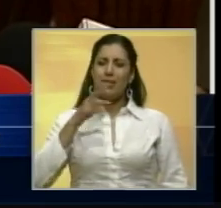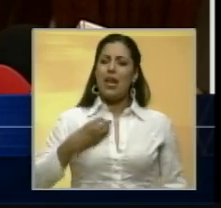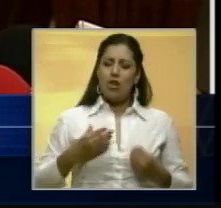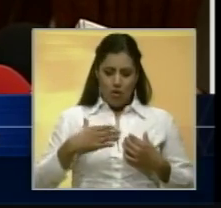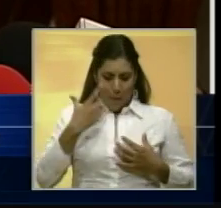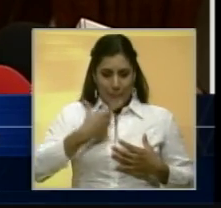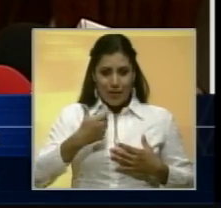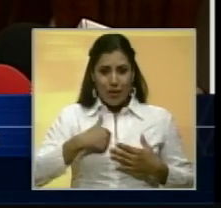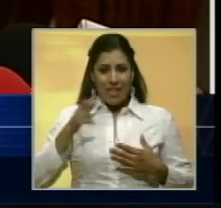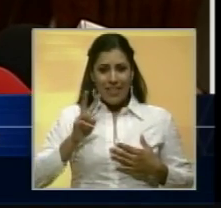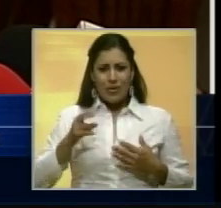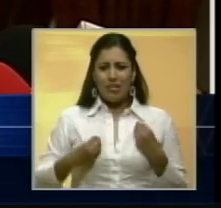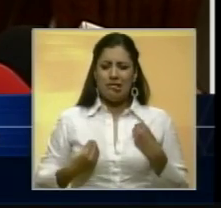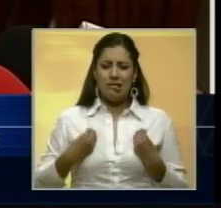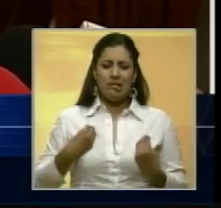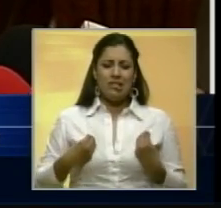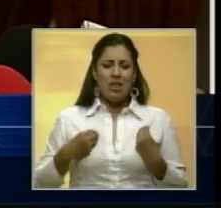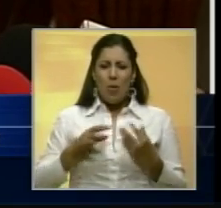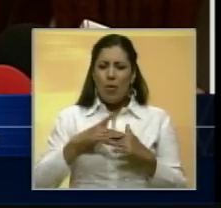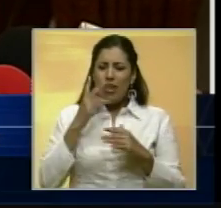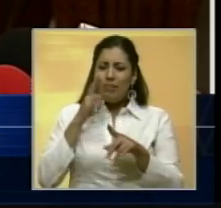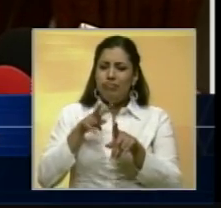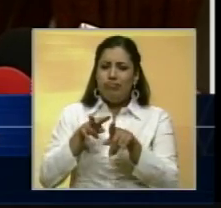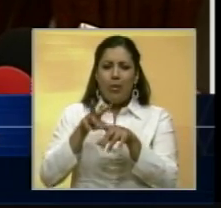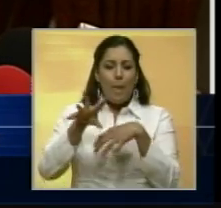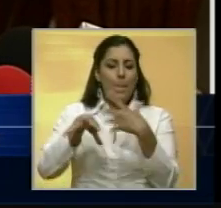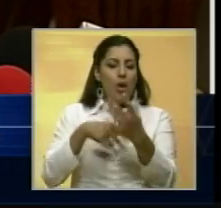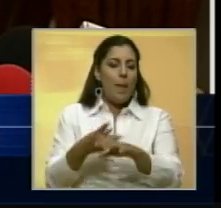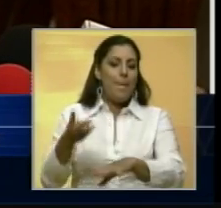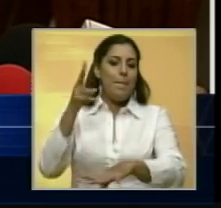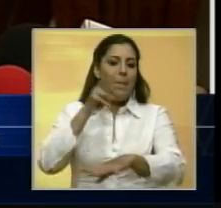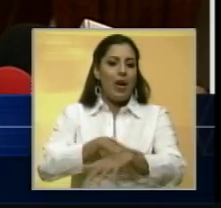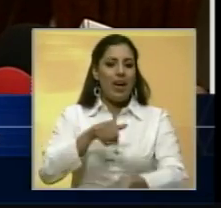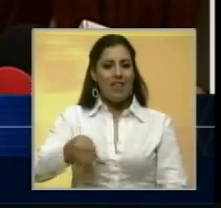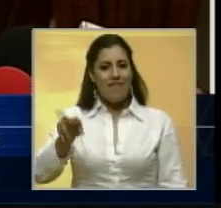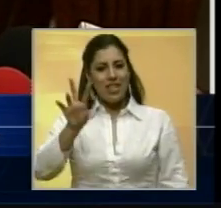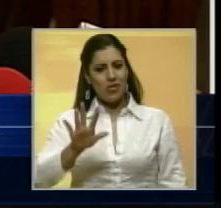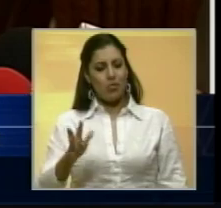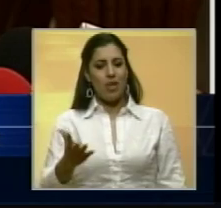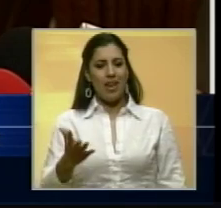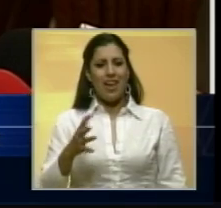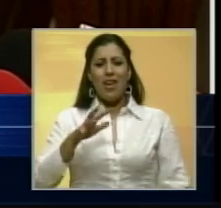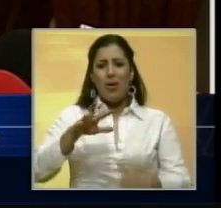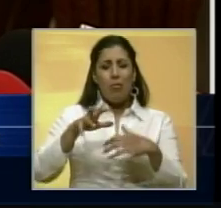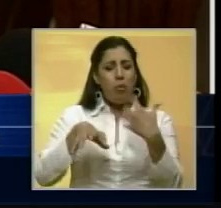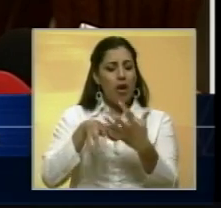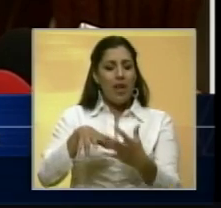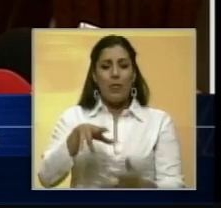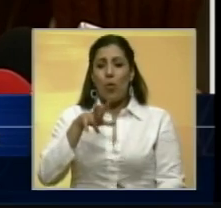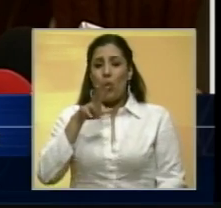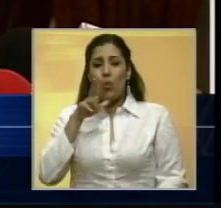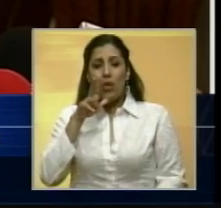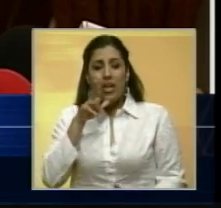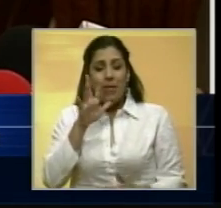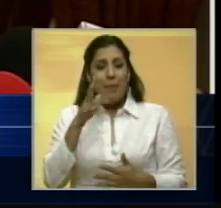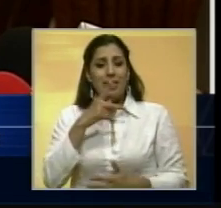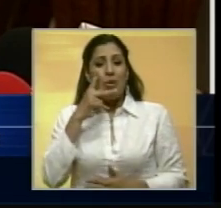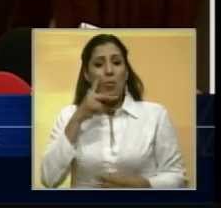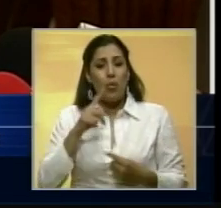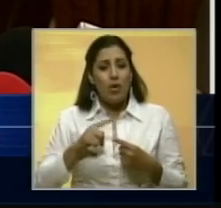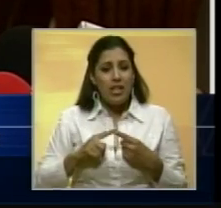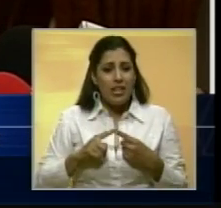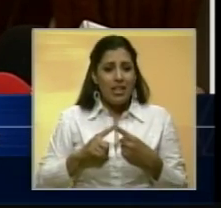venezolanos por la agudización de la crisis. Es una crisis estructural, porque es una crisis